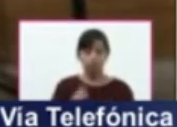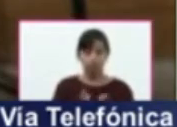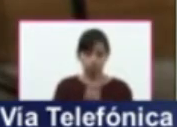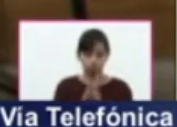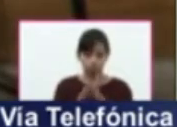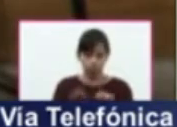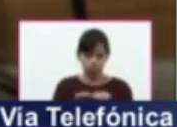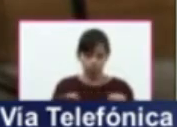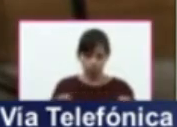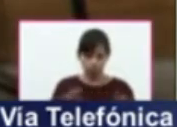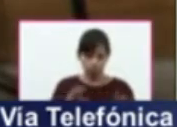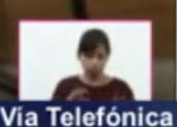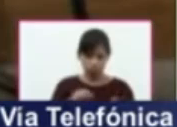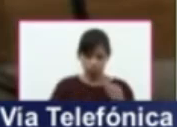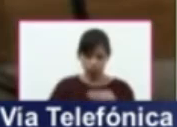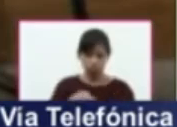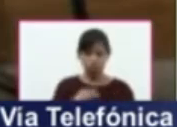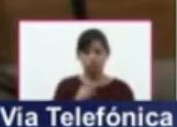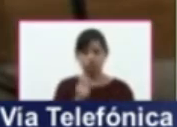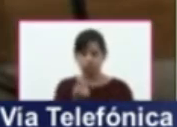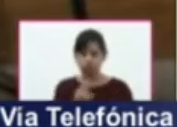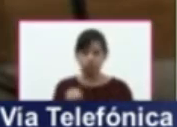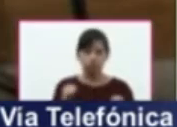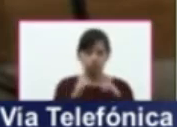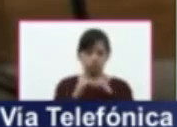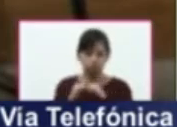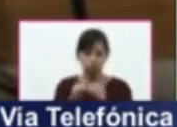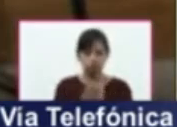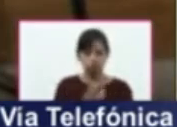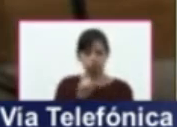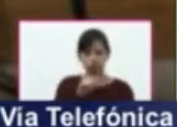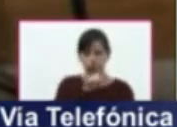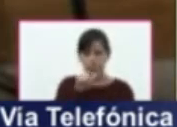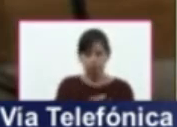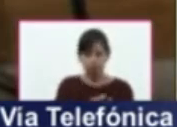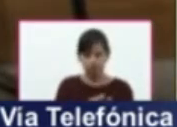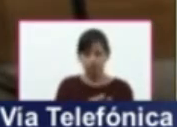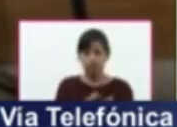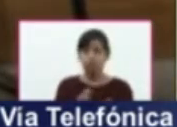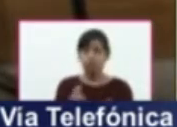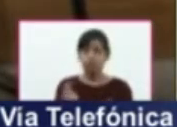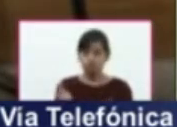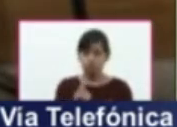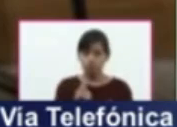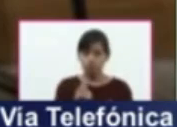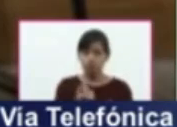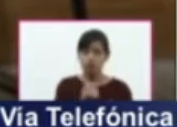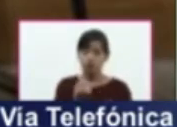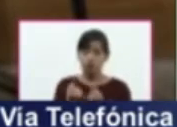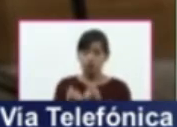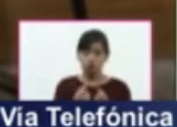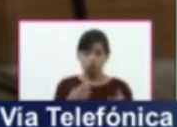que si hubieran sido 800, ¿cuánto hubiera mentido? El 5%, dice. El